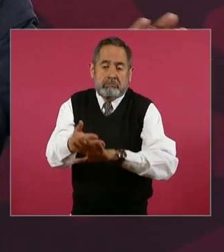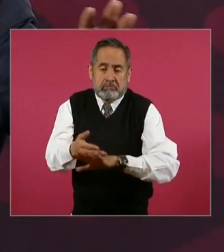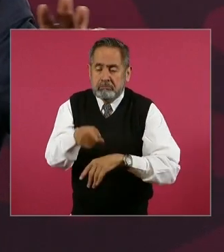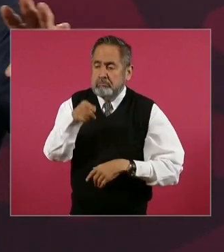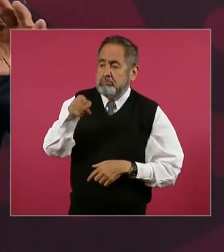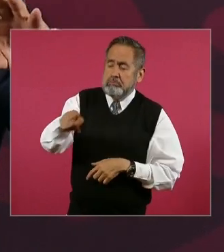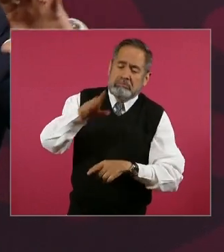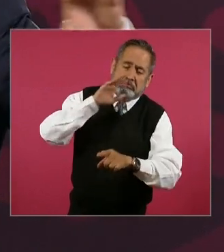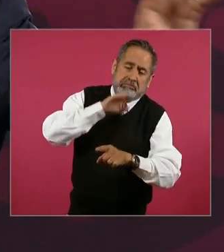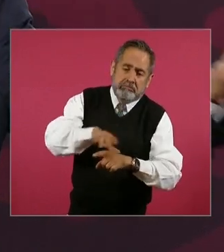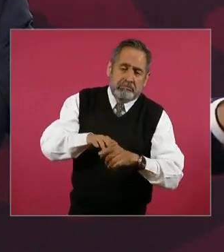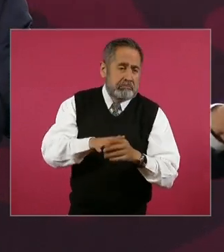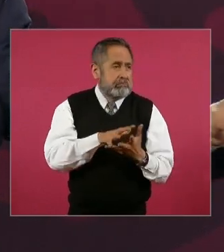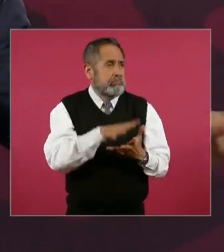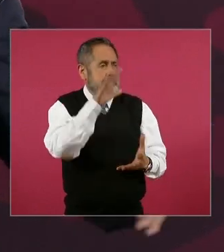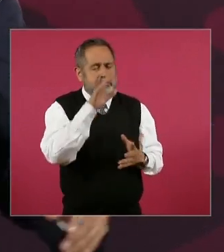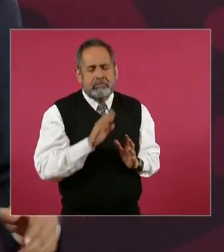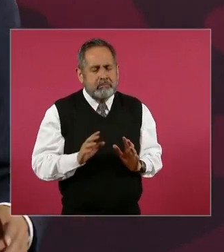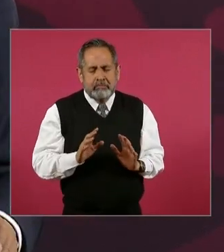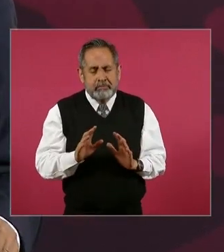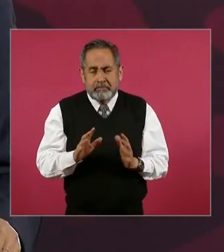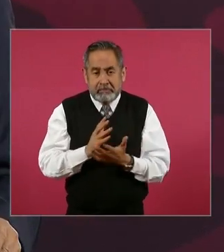desbordada la